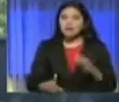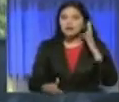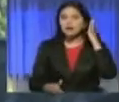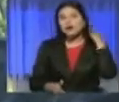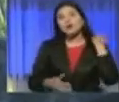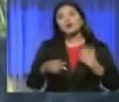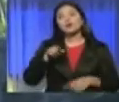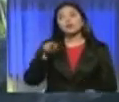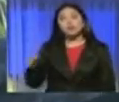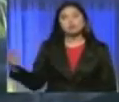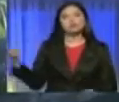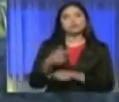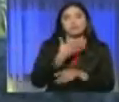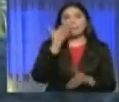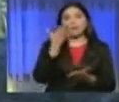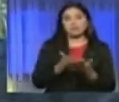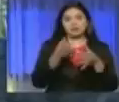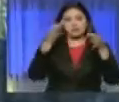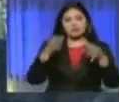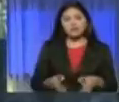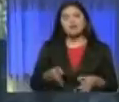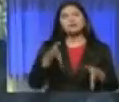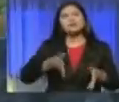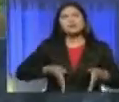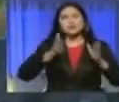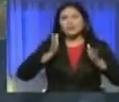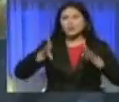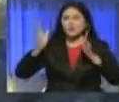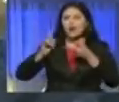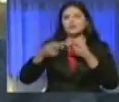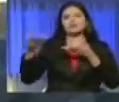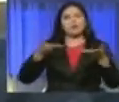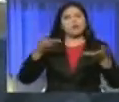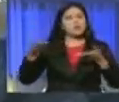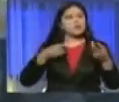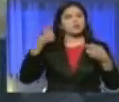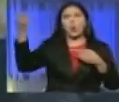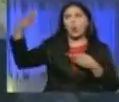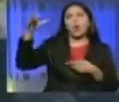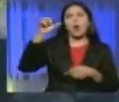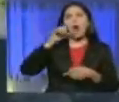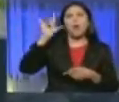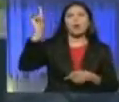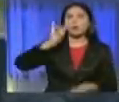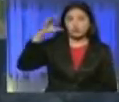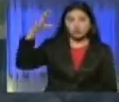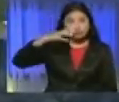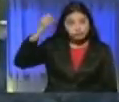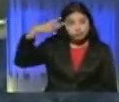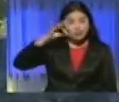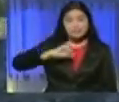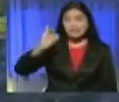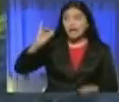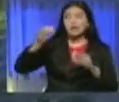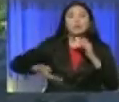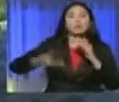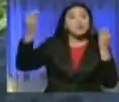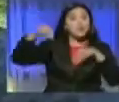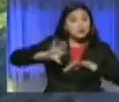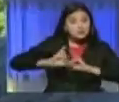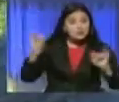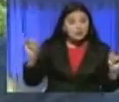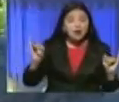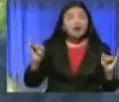instrucción que usted ha venido planteando. Por ejemplo, el tema de infraestructura, el tema de servicios, se trabajó el tema eléctrico, donde llevamos importantes convenios de desarrollo,